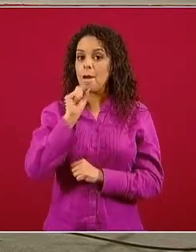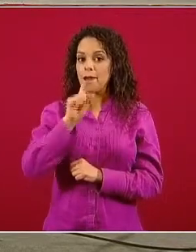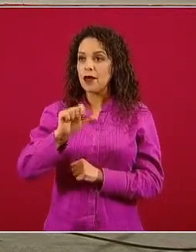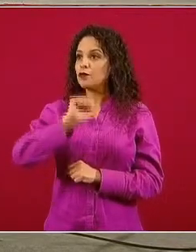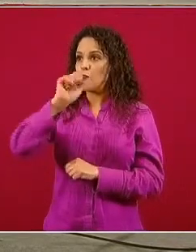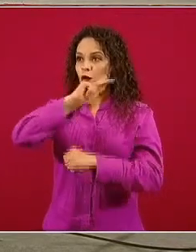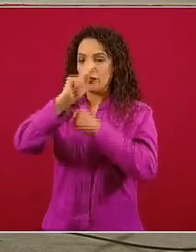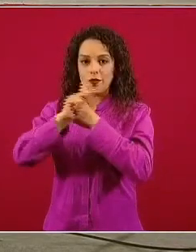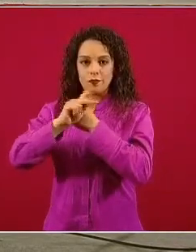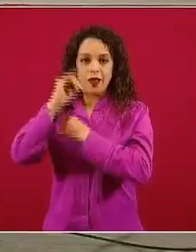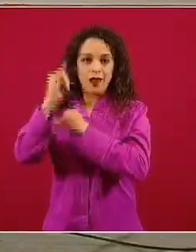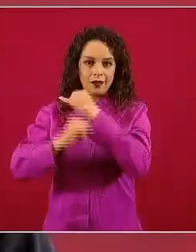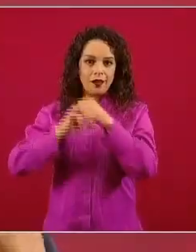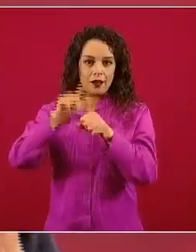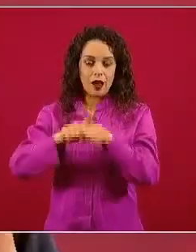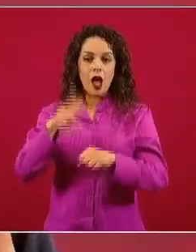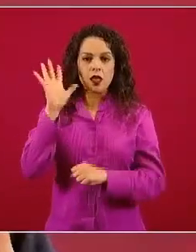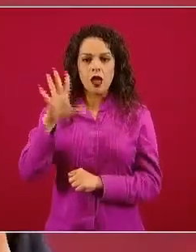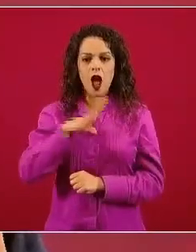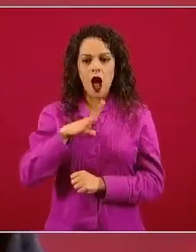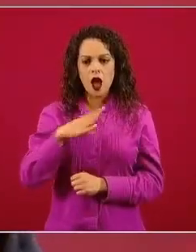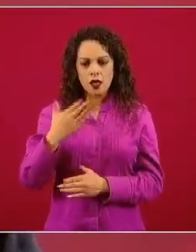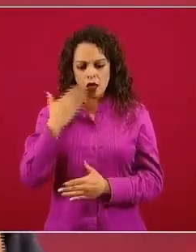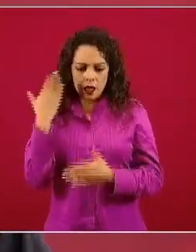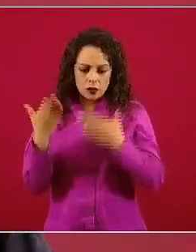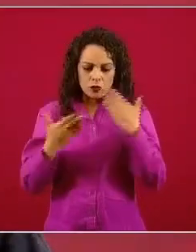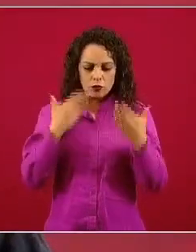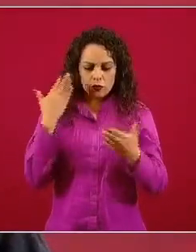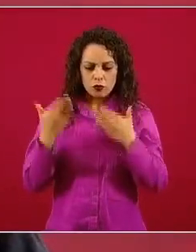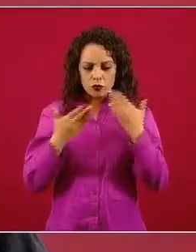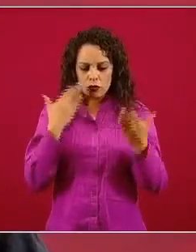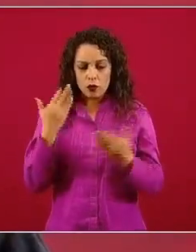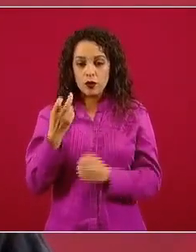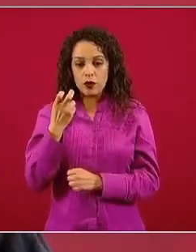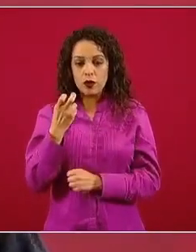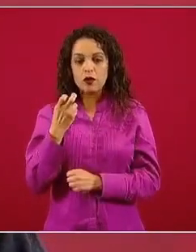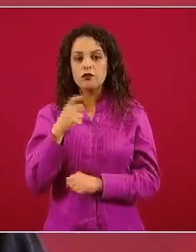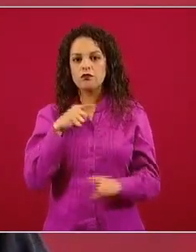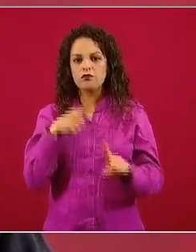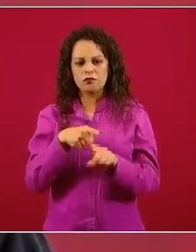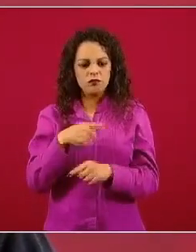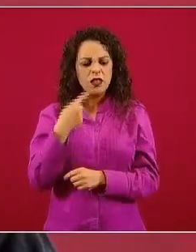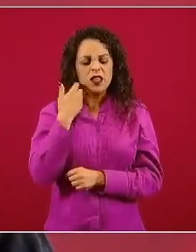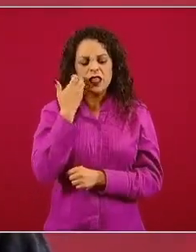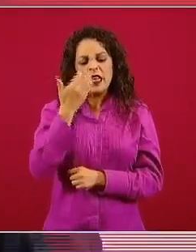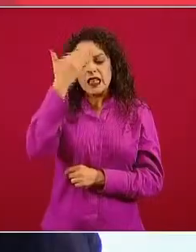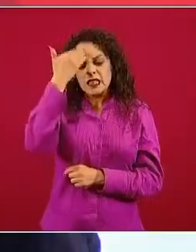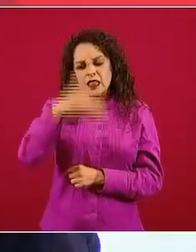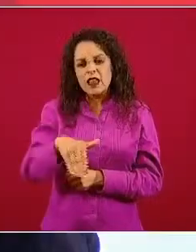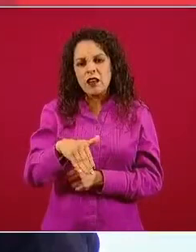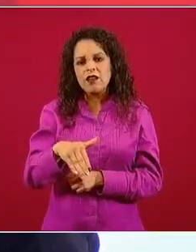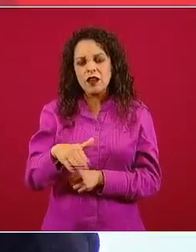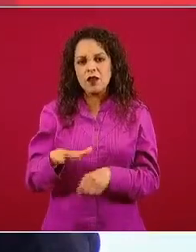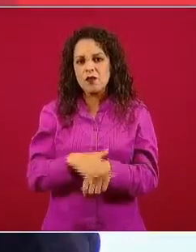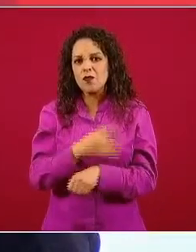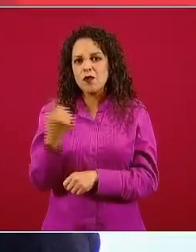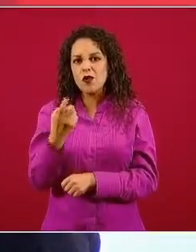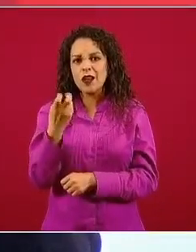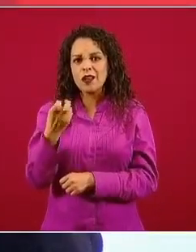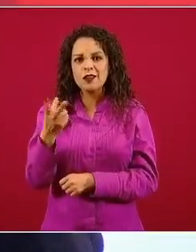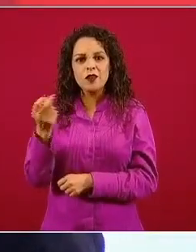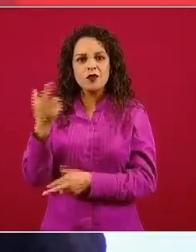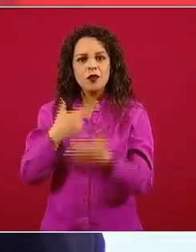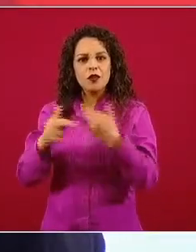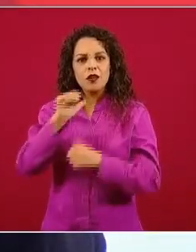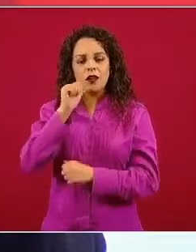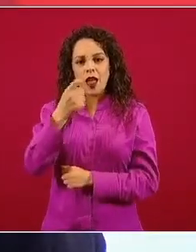e inclusive ya hay ciertos estudios que han enfocado un poco a buscar las causas, y esto tiene que ver precisamente, recordemos que estamos ante